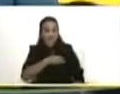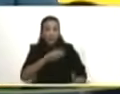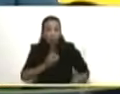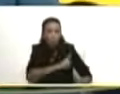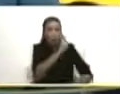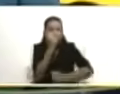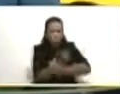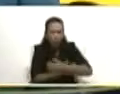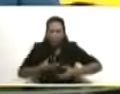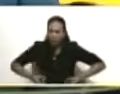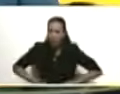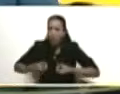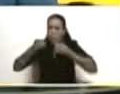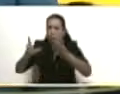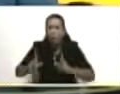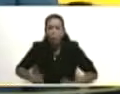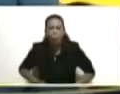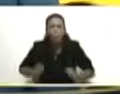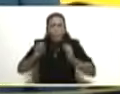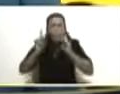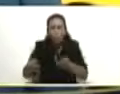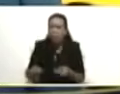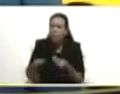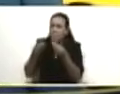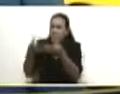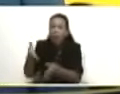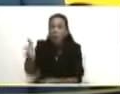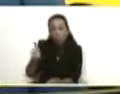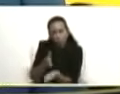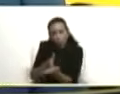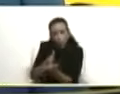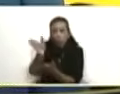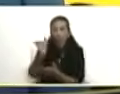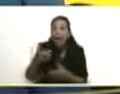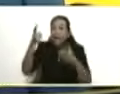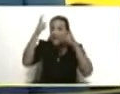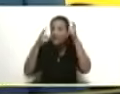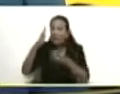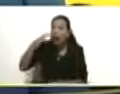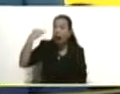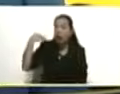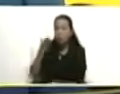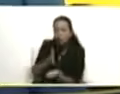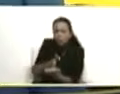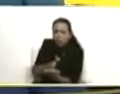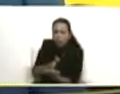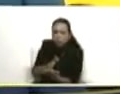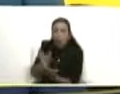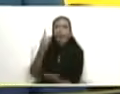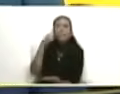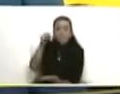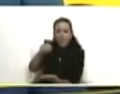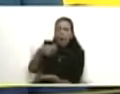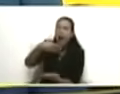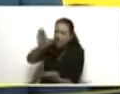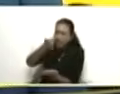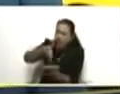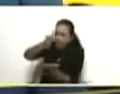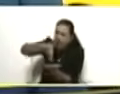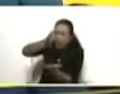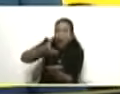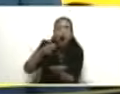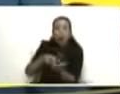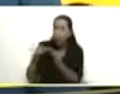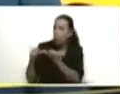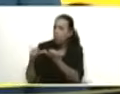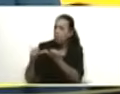poder para que continúe ese trayecto, el camino que abrió Chávez. Chávez nos abrió, nos señaló un camino, nosotros hemos